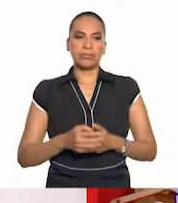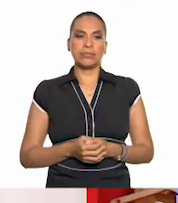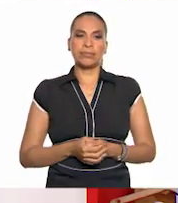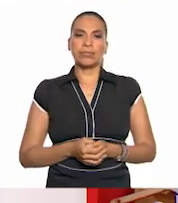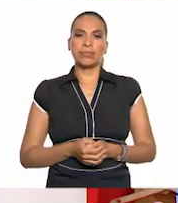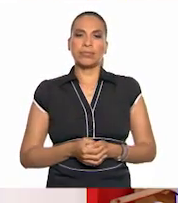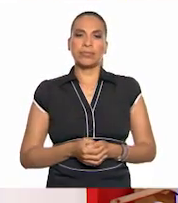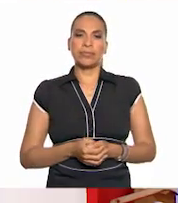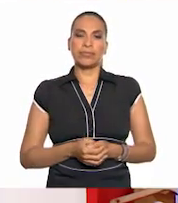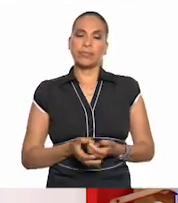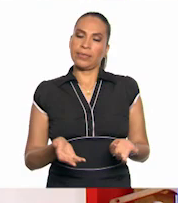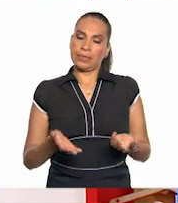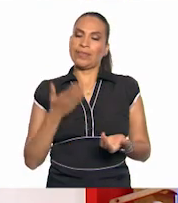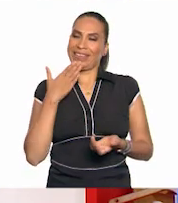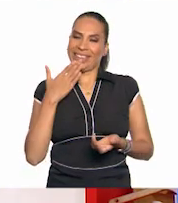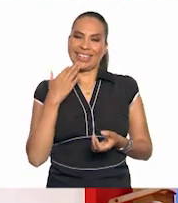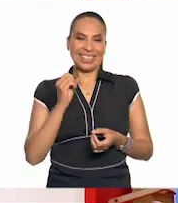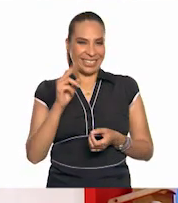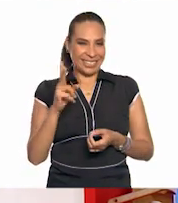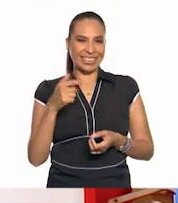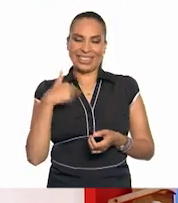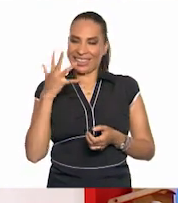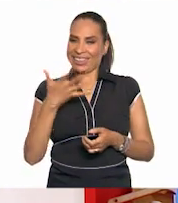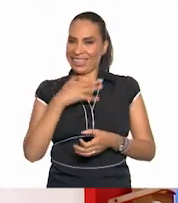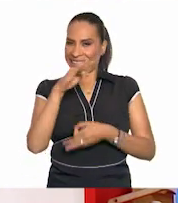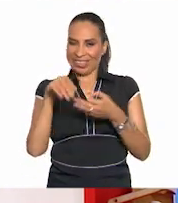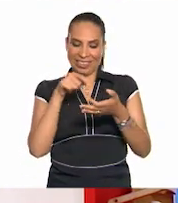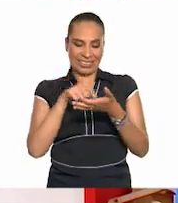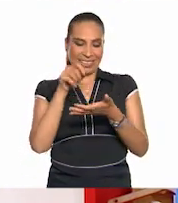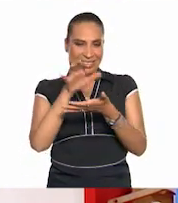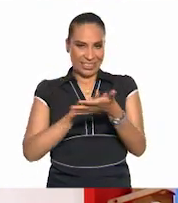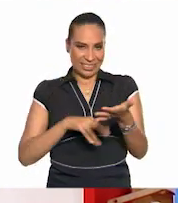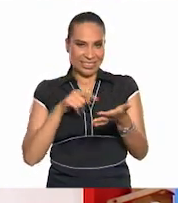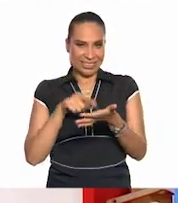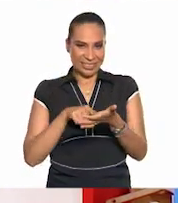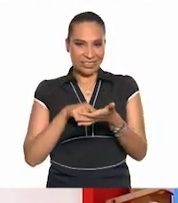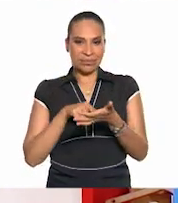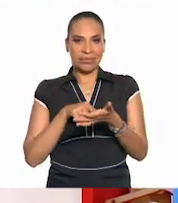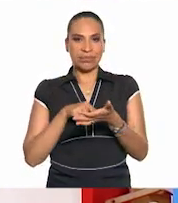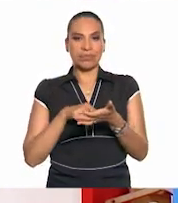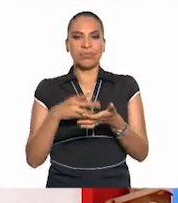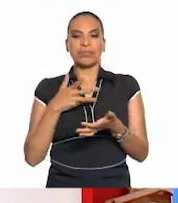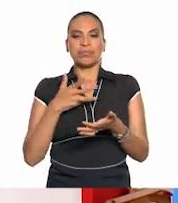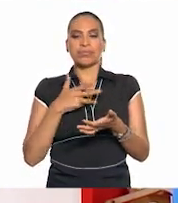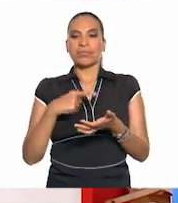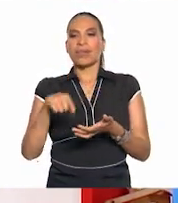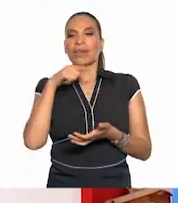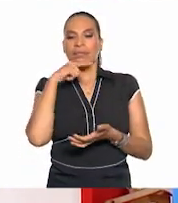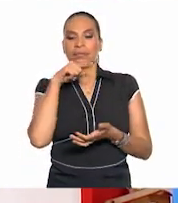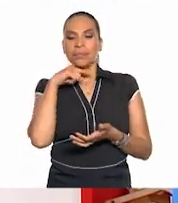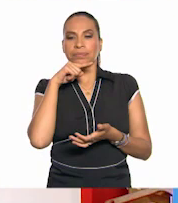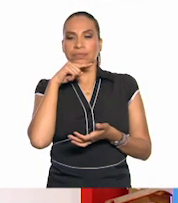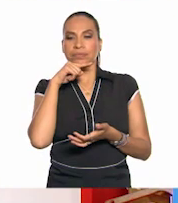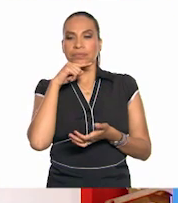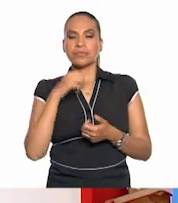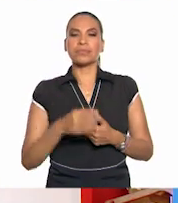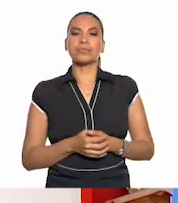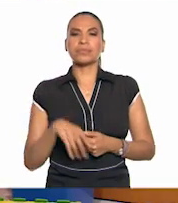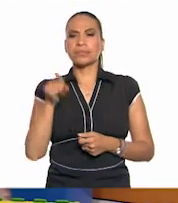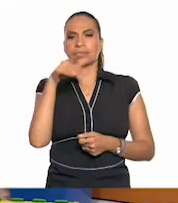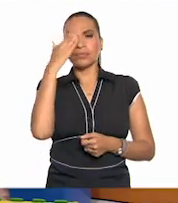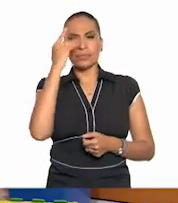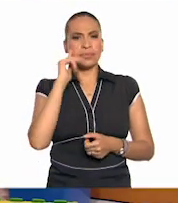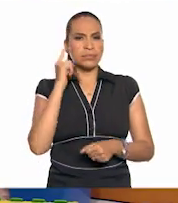bien. Ok, entonces yo ya tengo aquí este. tengo mi lápiz. Y... Oye, Mariana, ¿sí